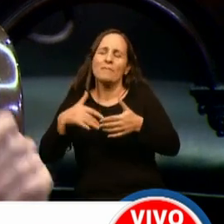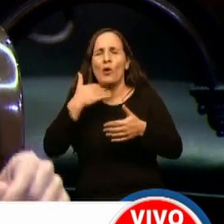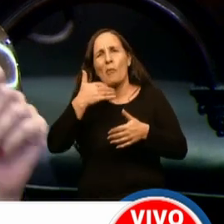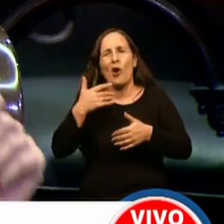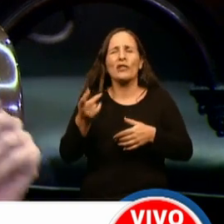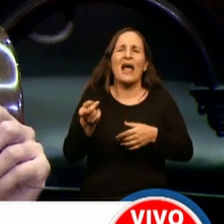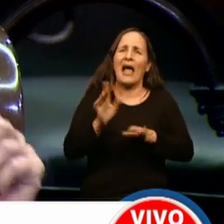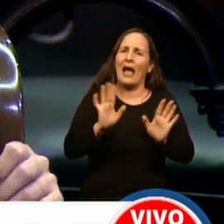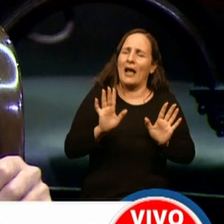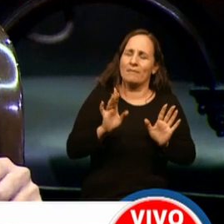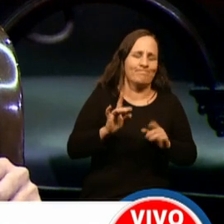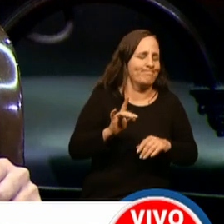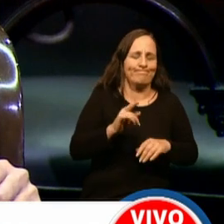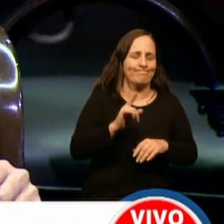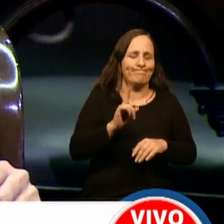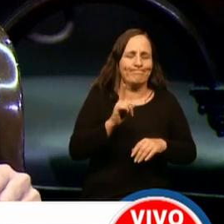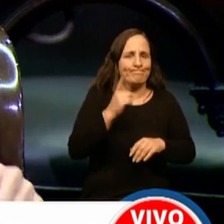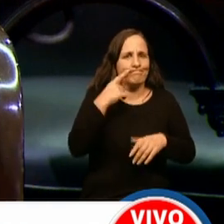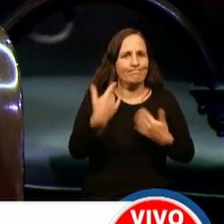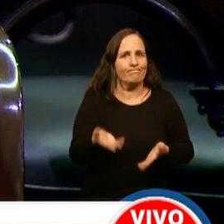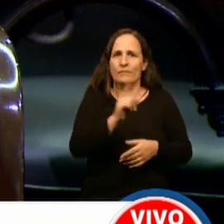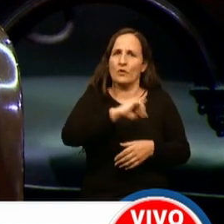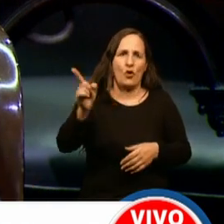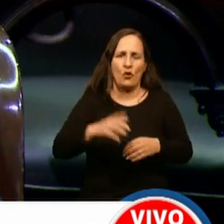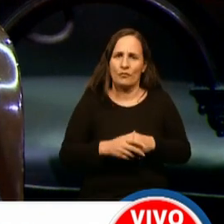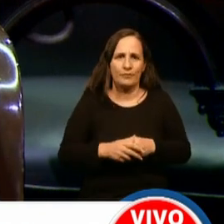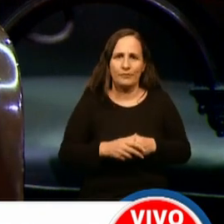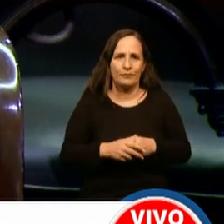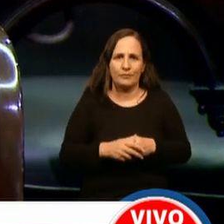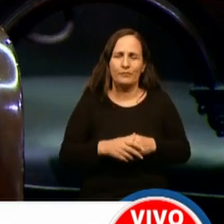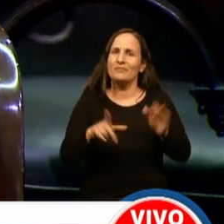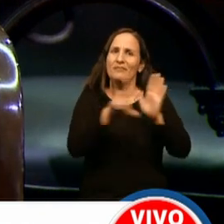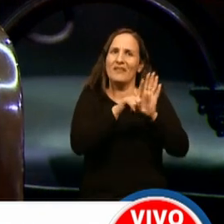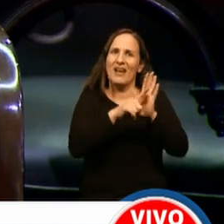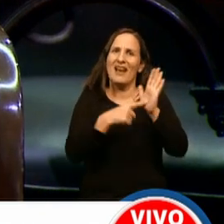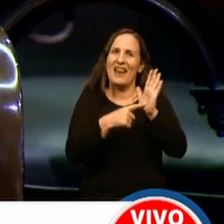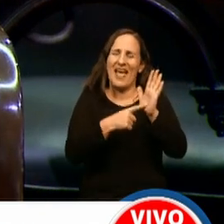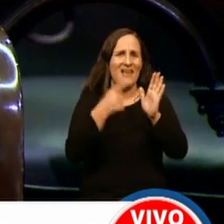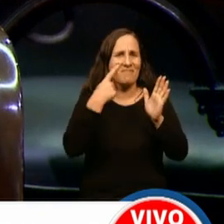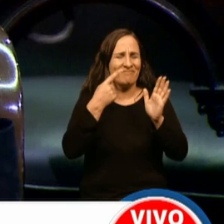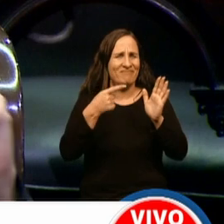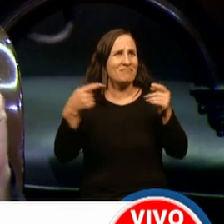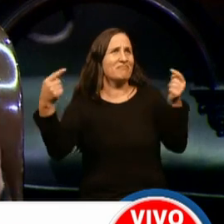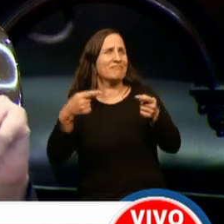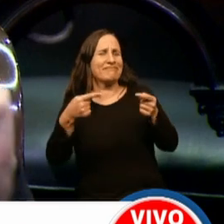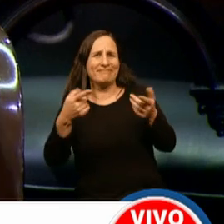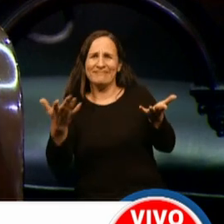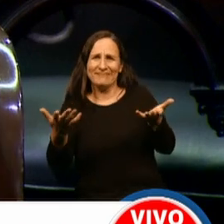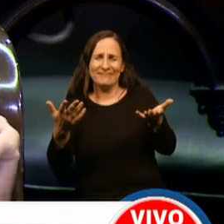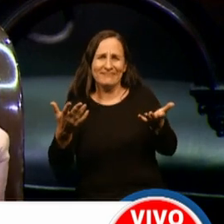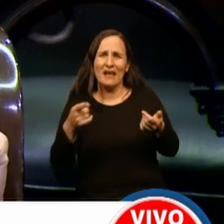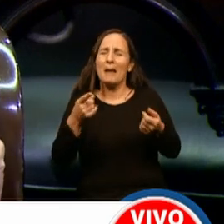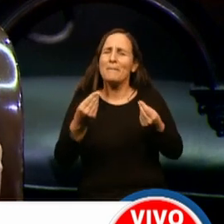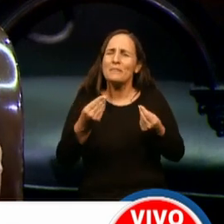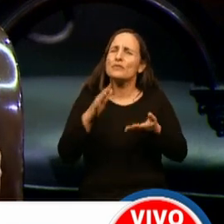poner en riesgo la libertad de expresión en la argentina a poner una norma que sin convencional al regular la pauta